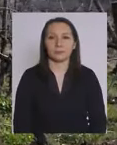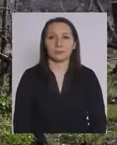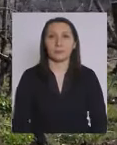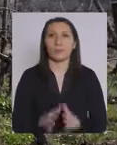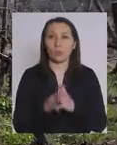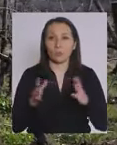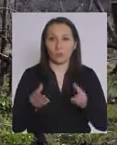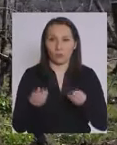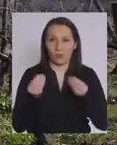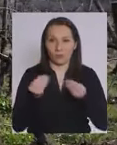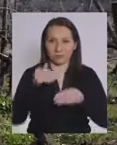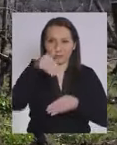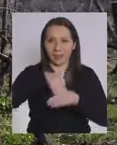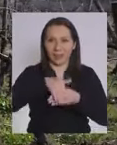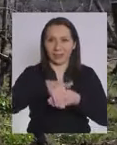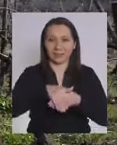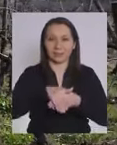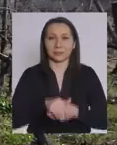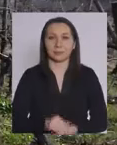muy buenas tardes